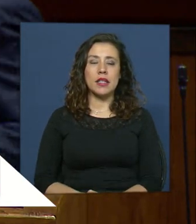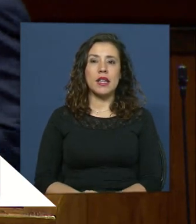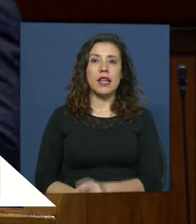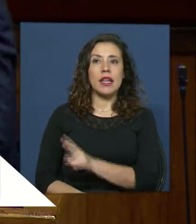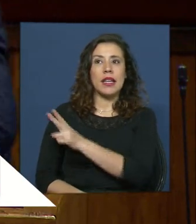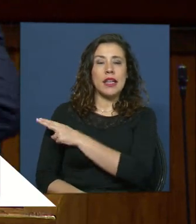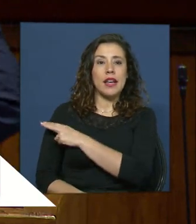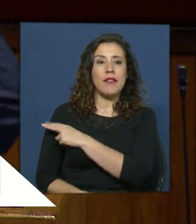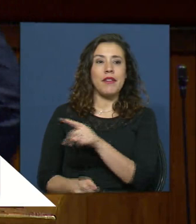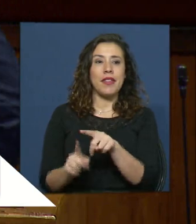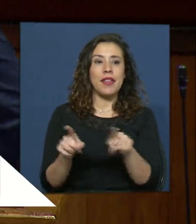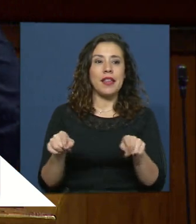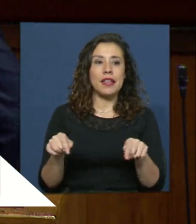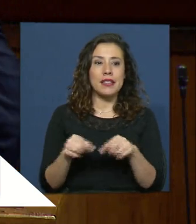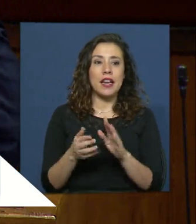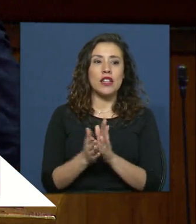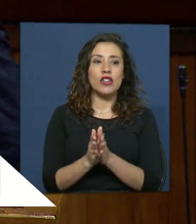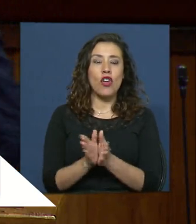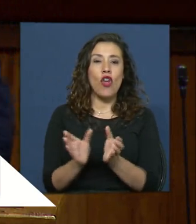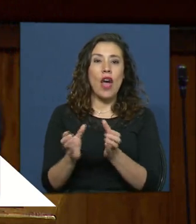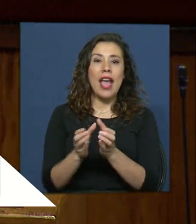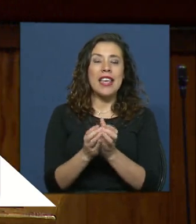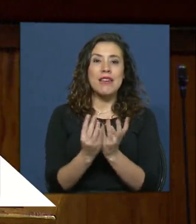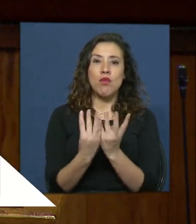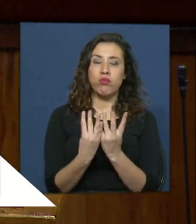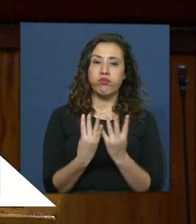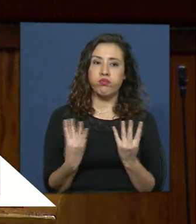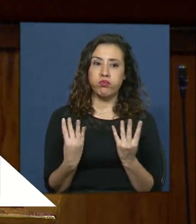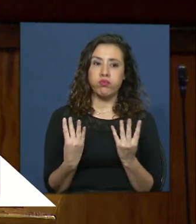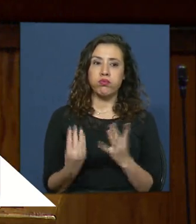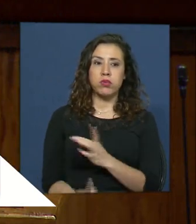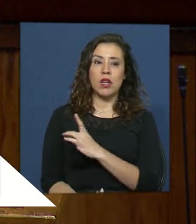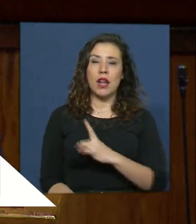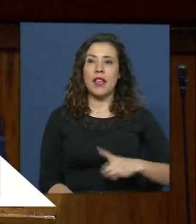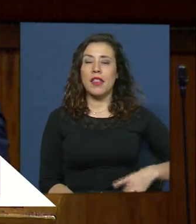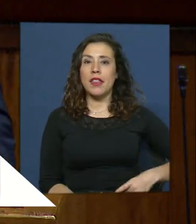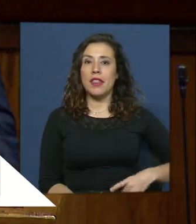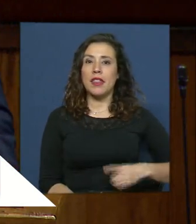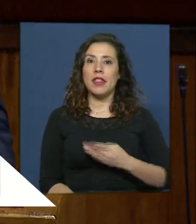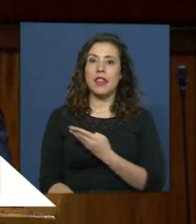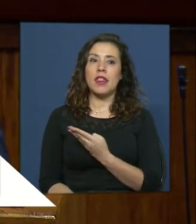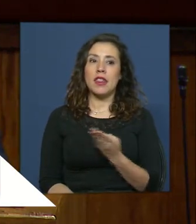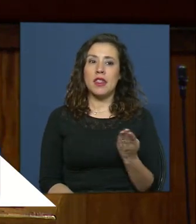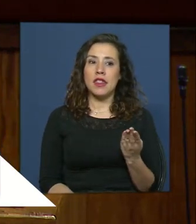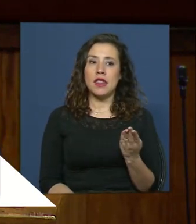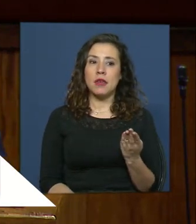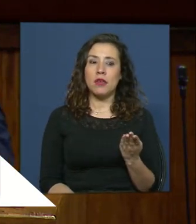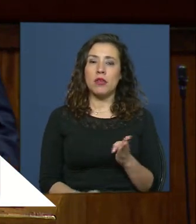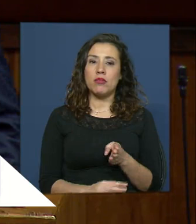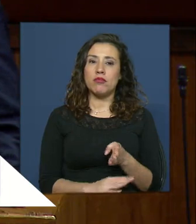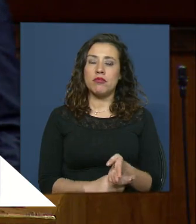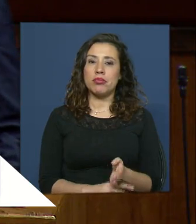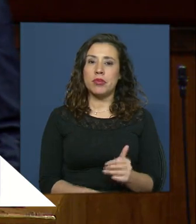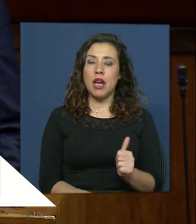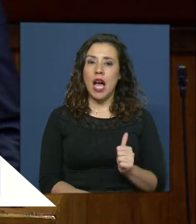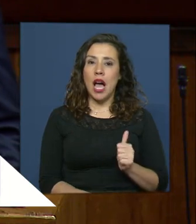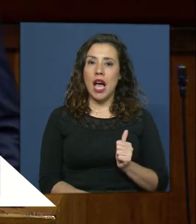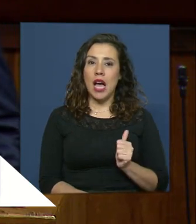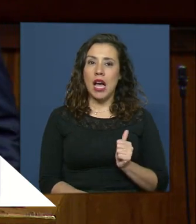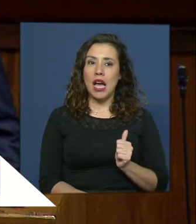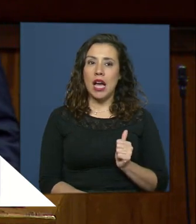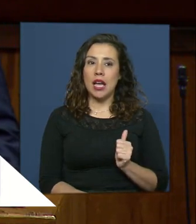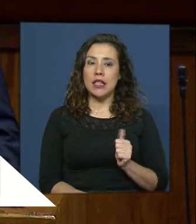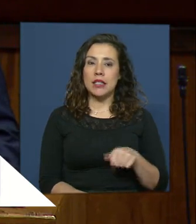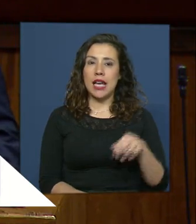de sala y todo su equipo que nos acompaña, diputadas y diputados presentes en